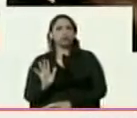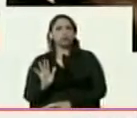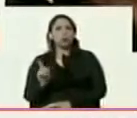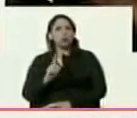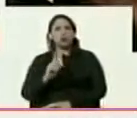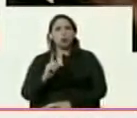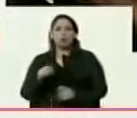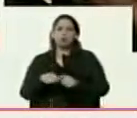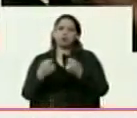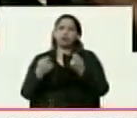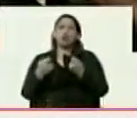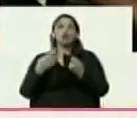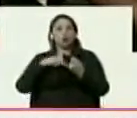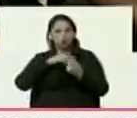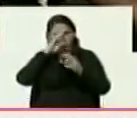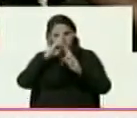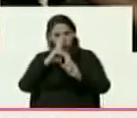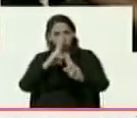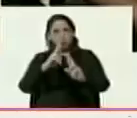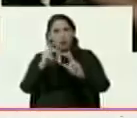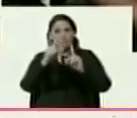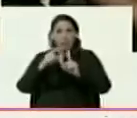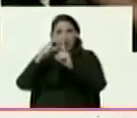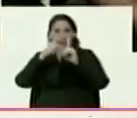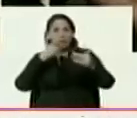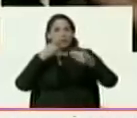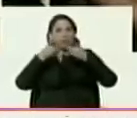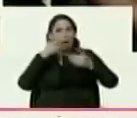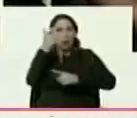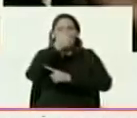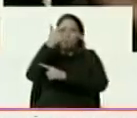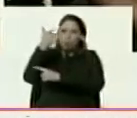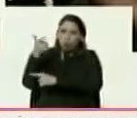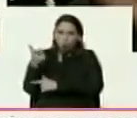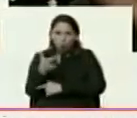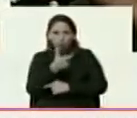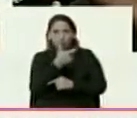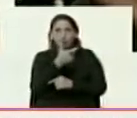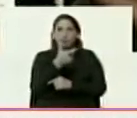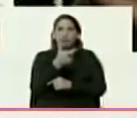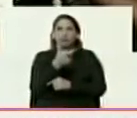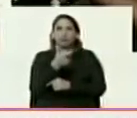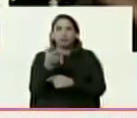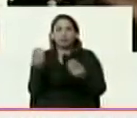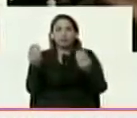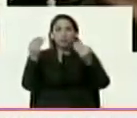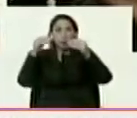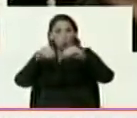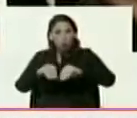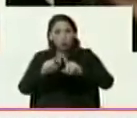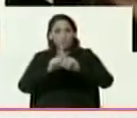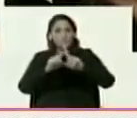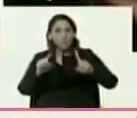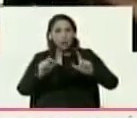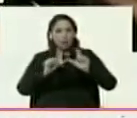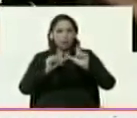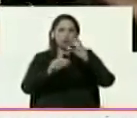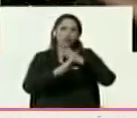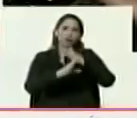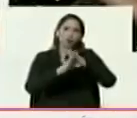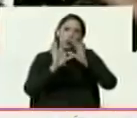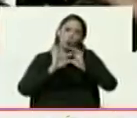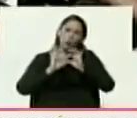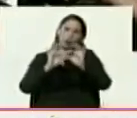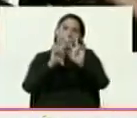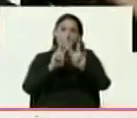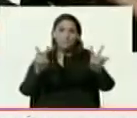de apego a la palabra, al diálogo, a la búsqueda de acuerdos para mantener, consolidar la paz